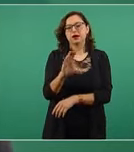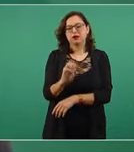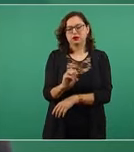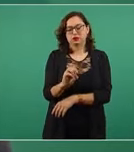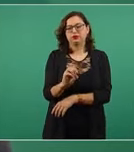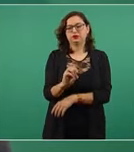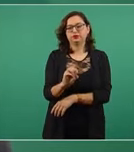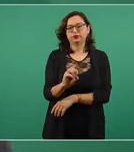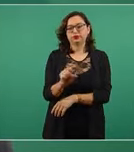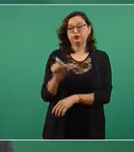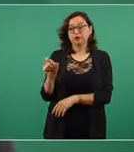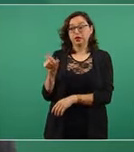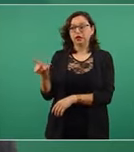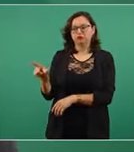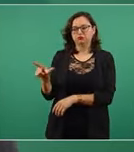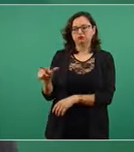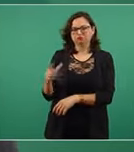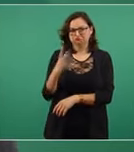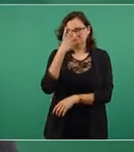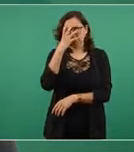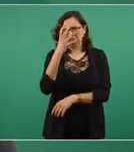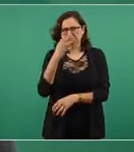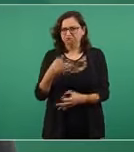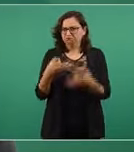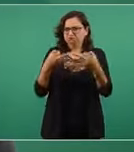seria, responsable, un buen economista.